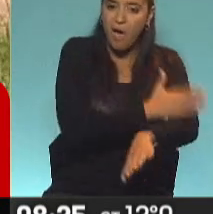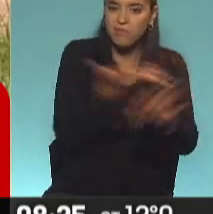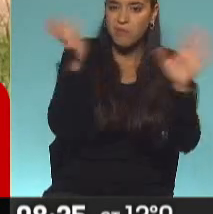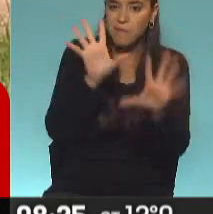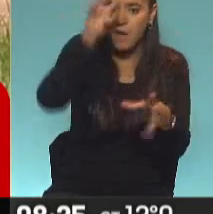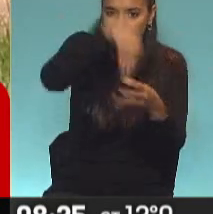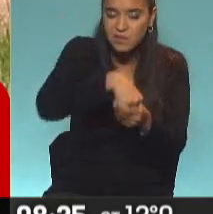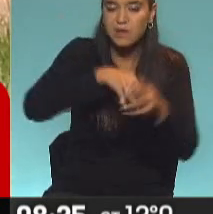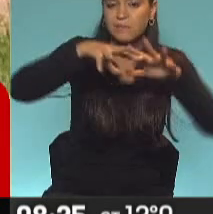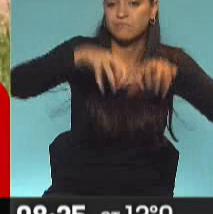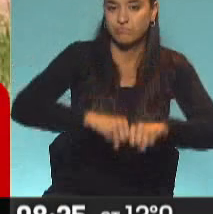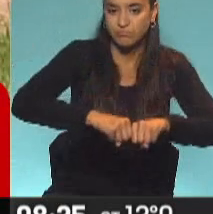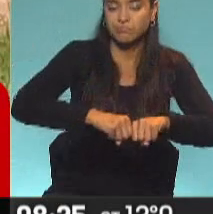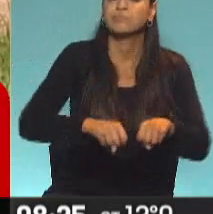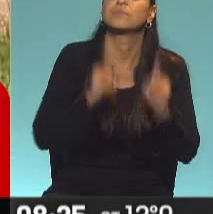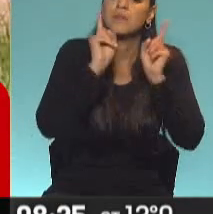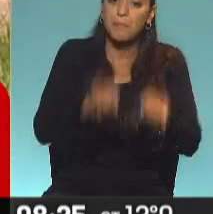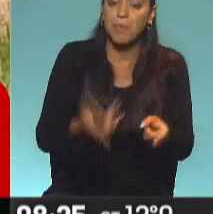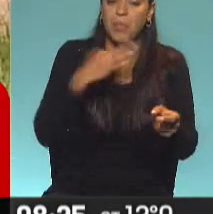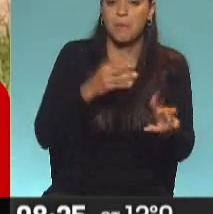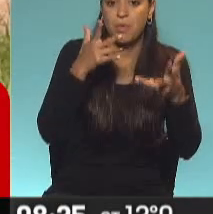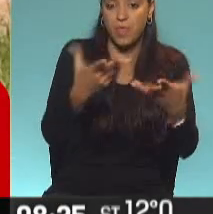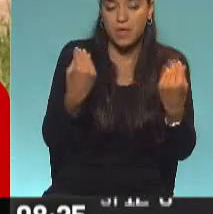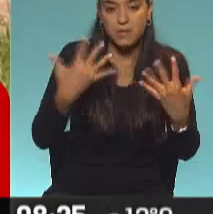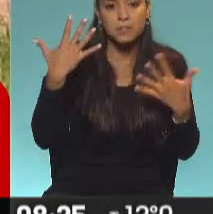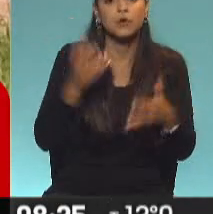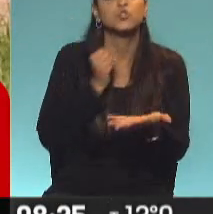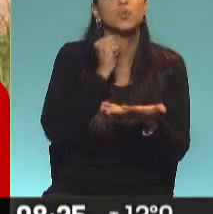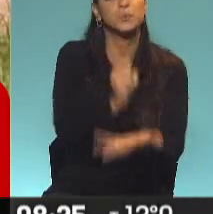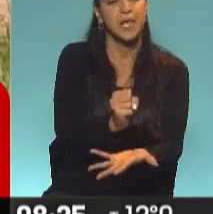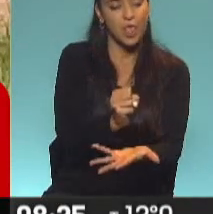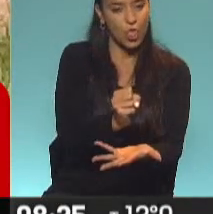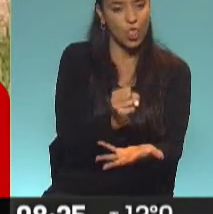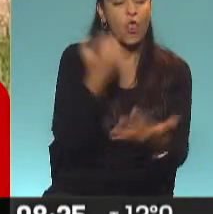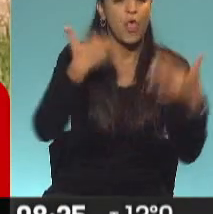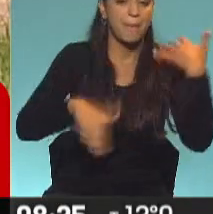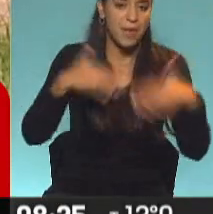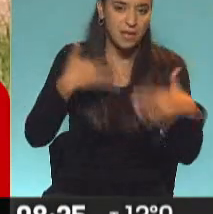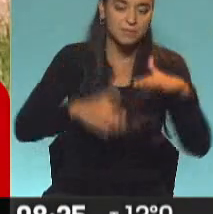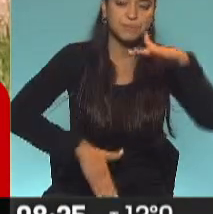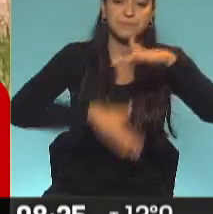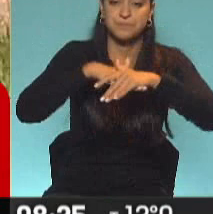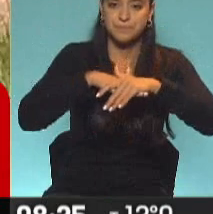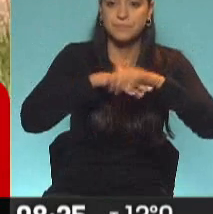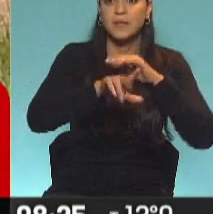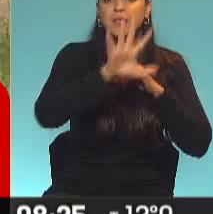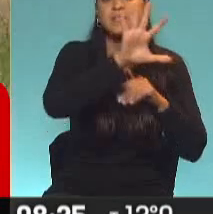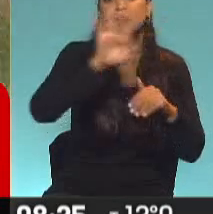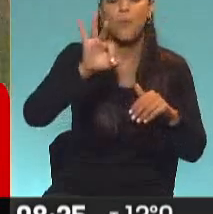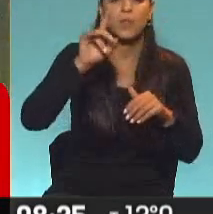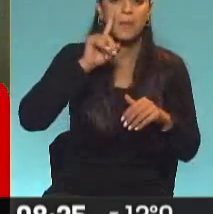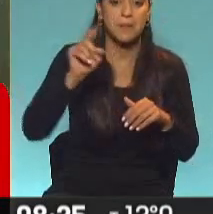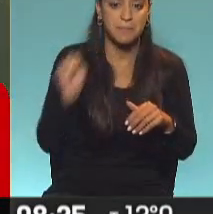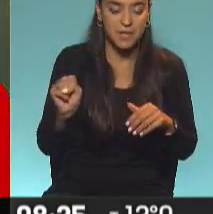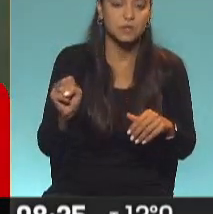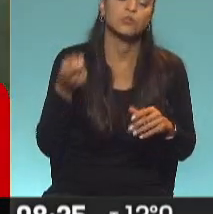participando activamente de la toma. Hay que decir que además de este polémico subsidio de emergencia con un tope máximo de 50.000 pesos,